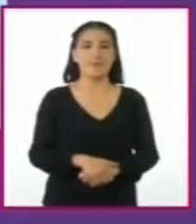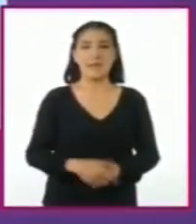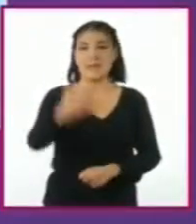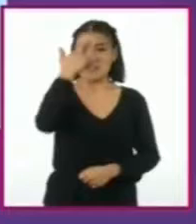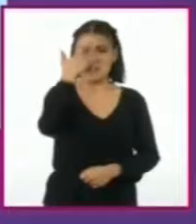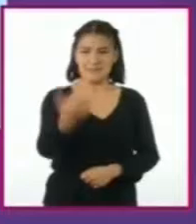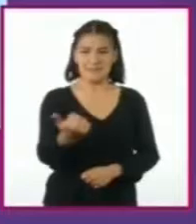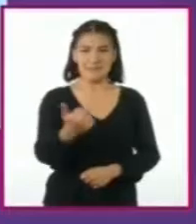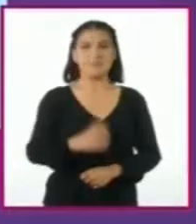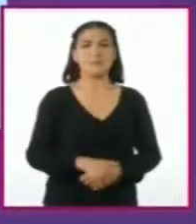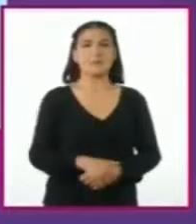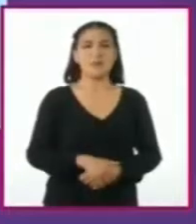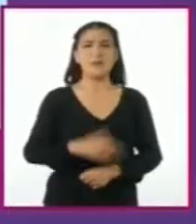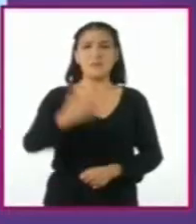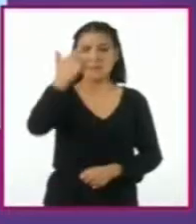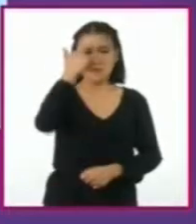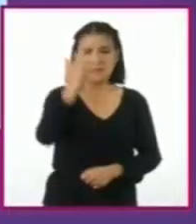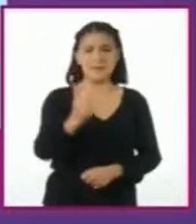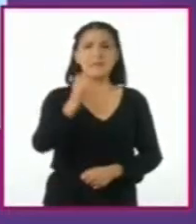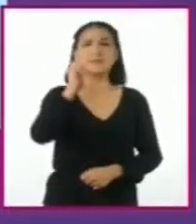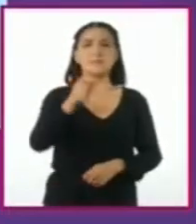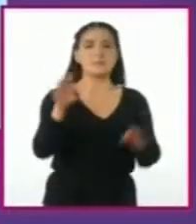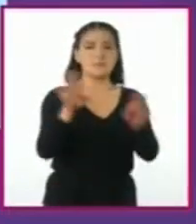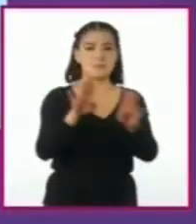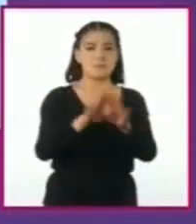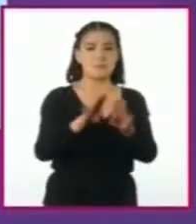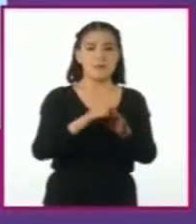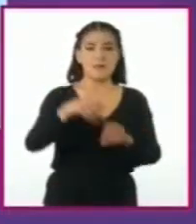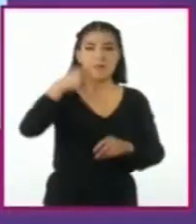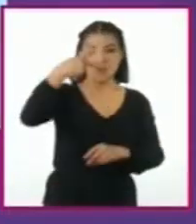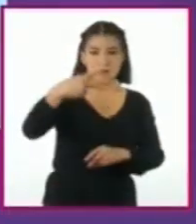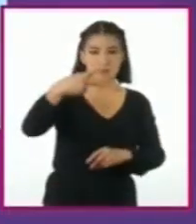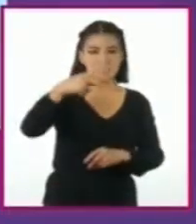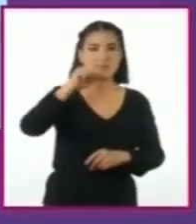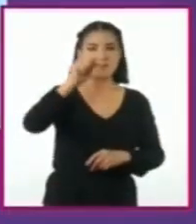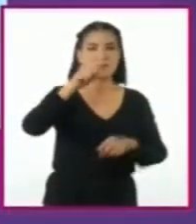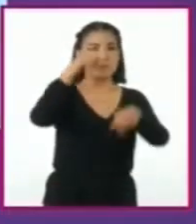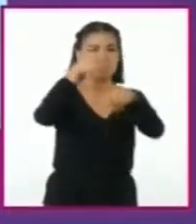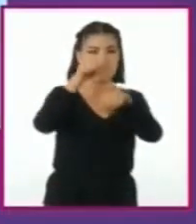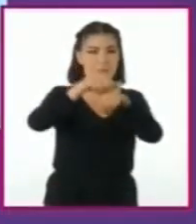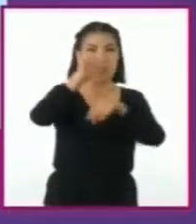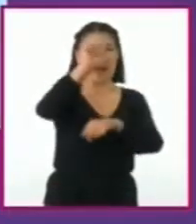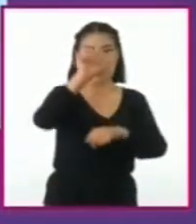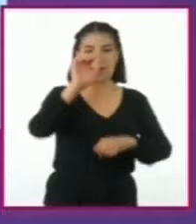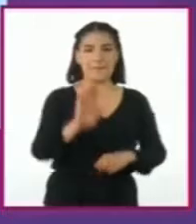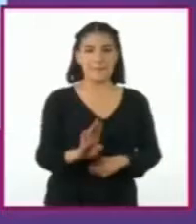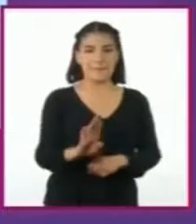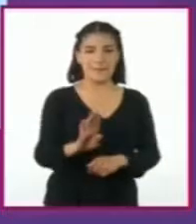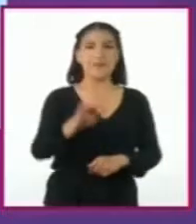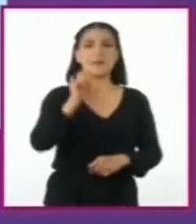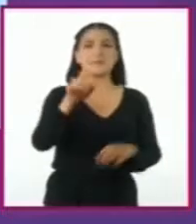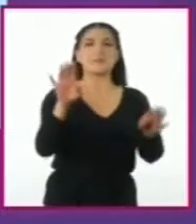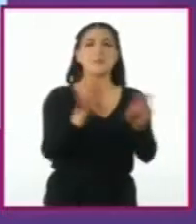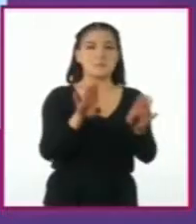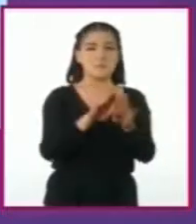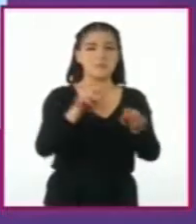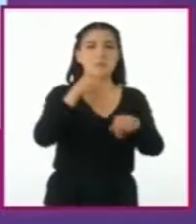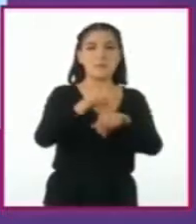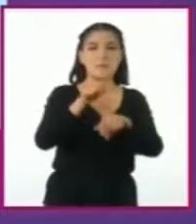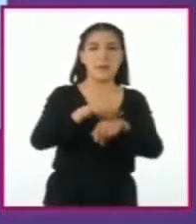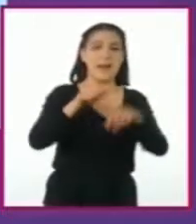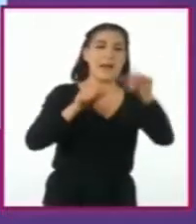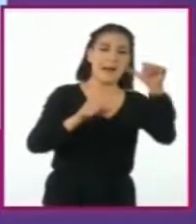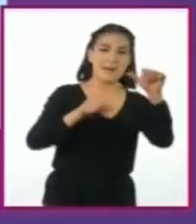Razón. La razón es la comparación de dos cantidades, A y B, mediante su cociente A sobre